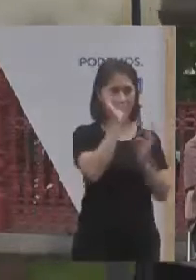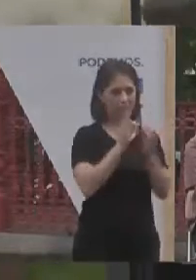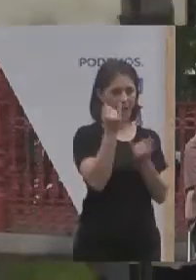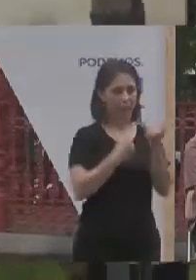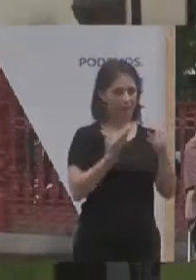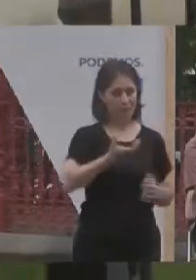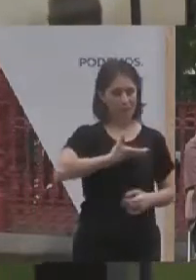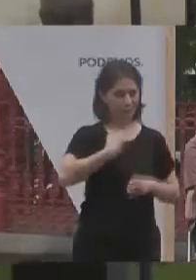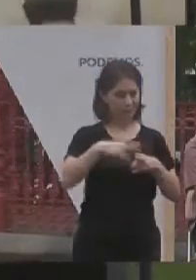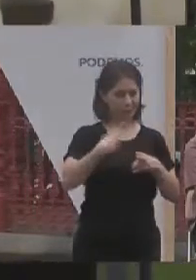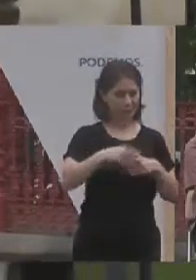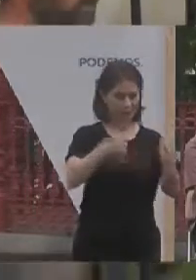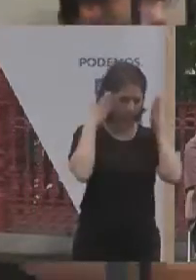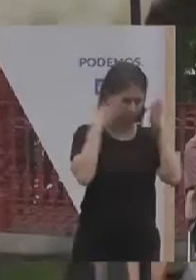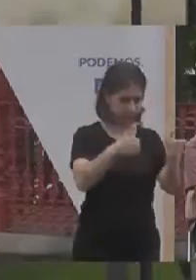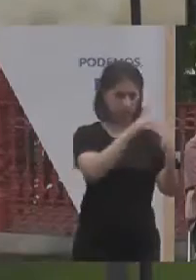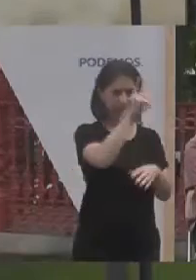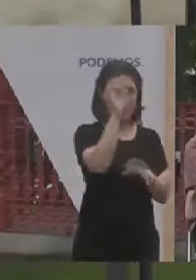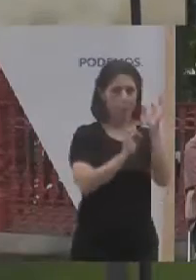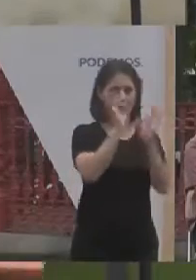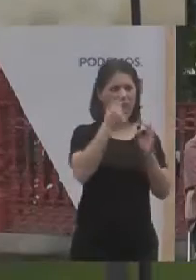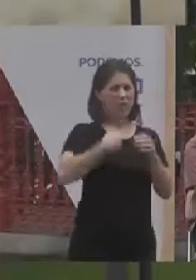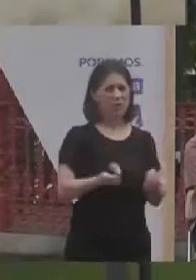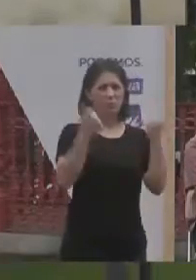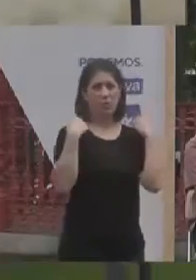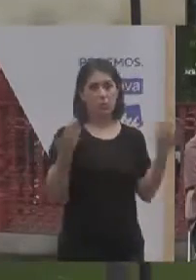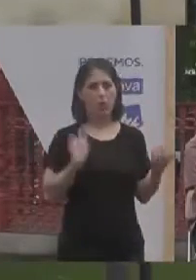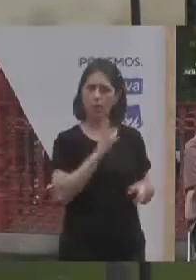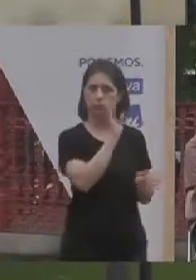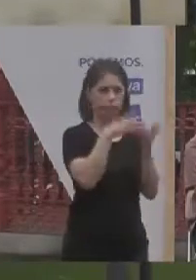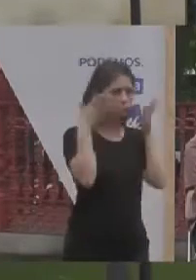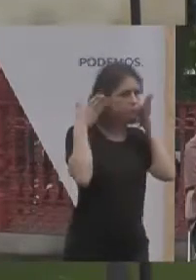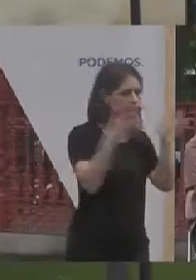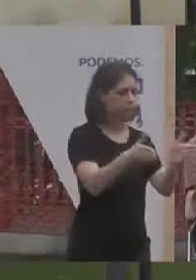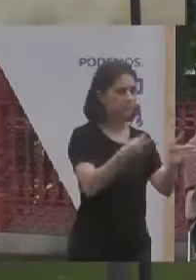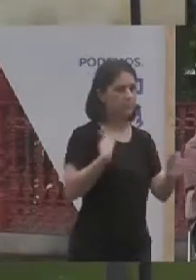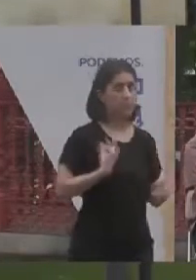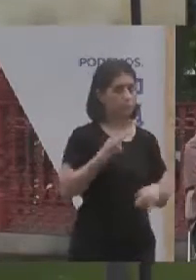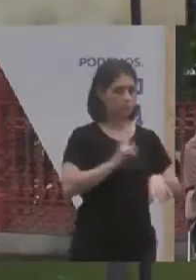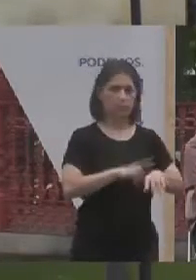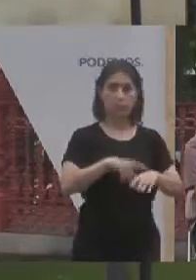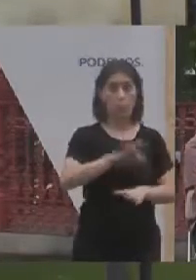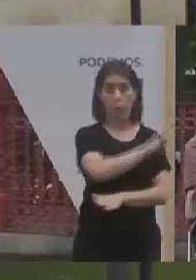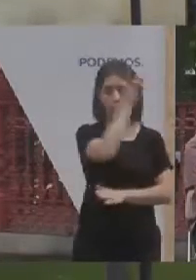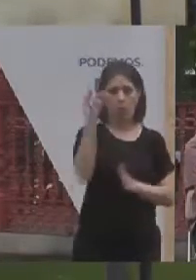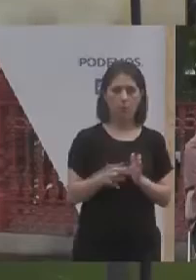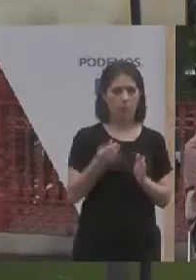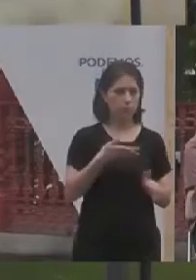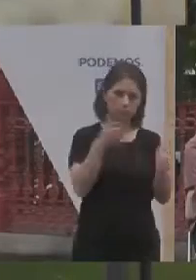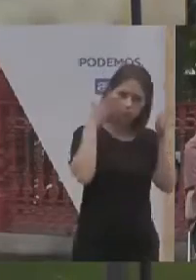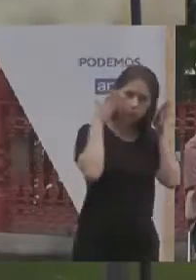municipal e entendía que a miña responsabilidade estaba aí dentro, non? todo o meu tempo tiña que ir cara